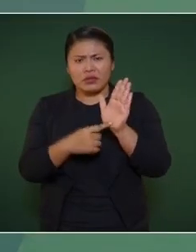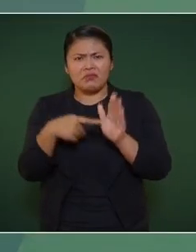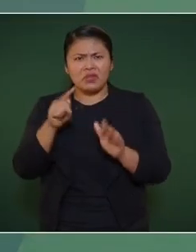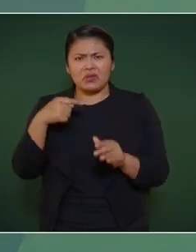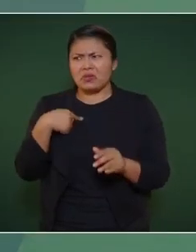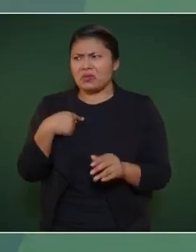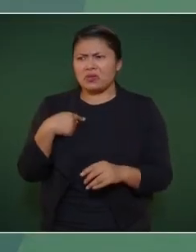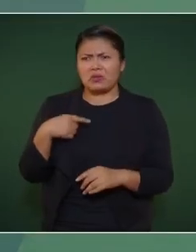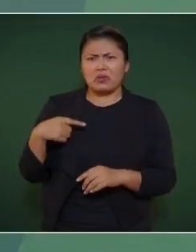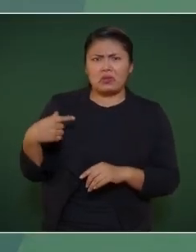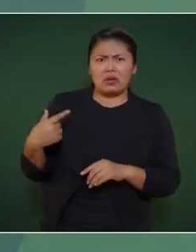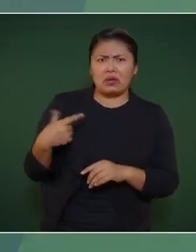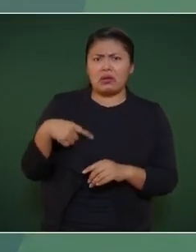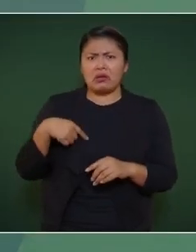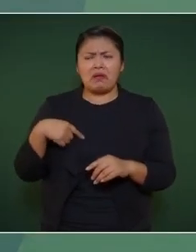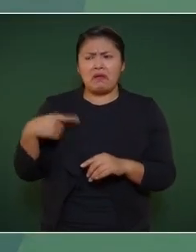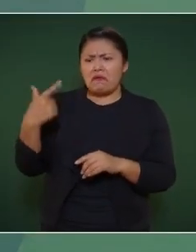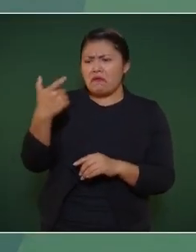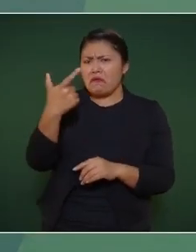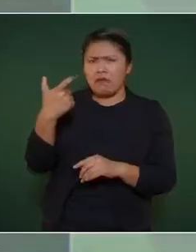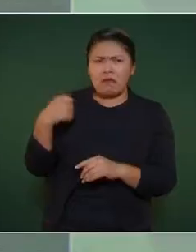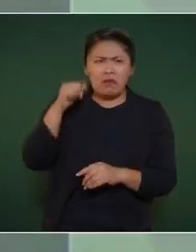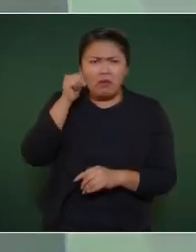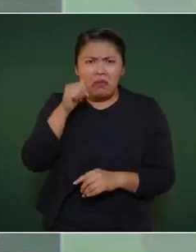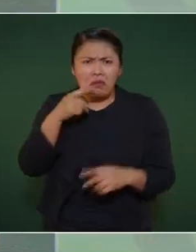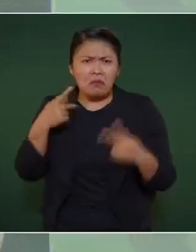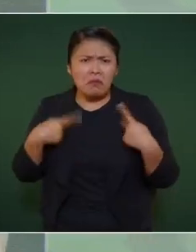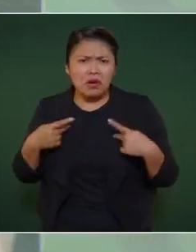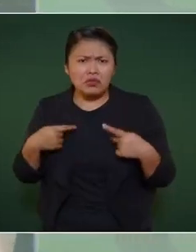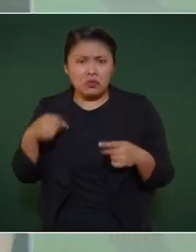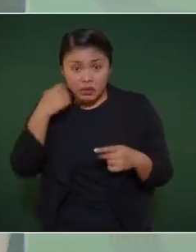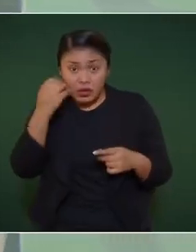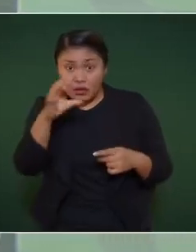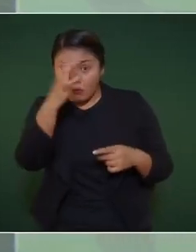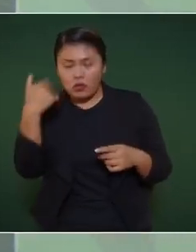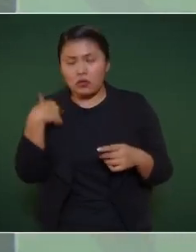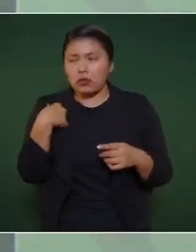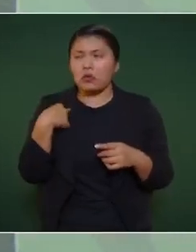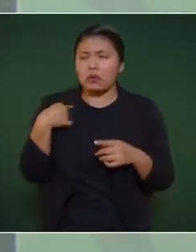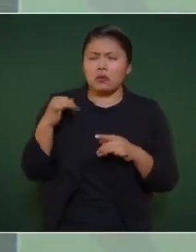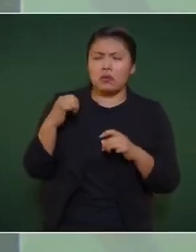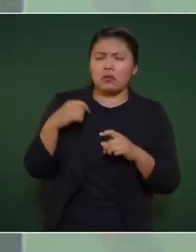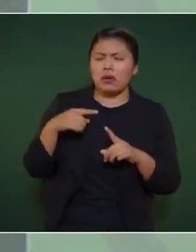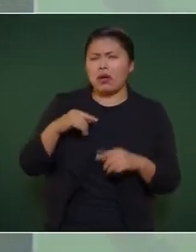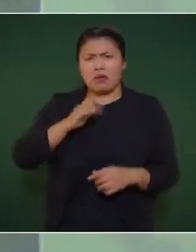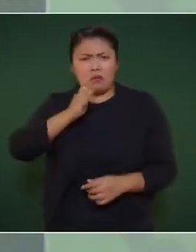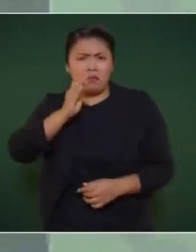fotos con mucha gente y el que me pide una foto, pues